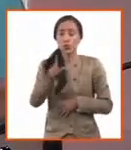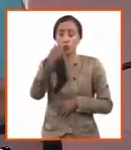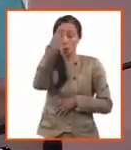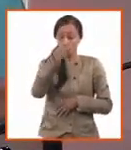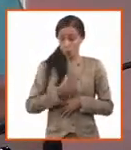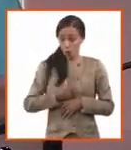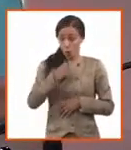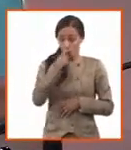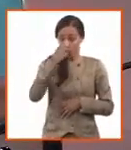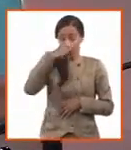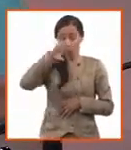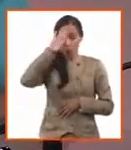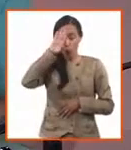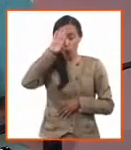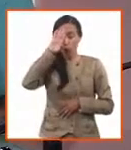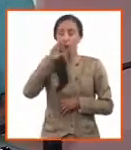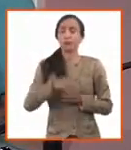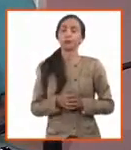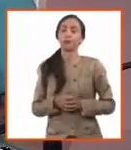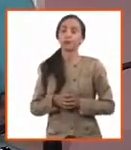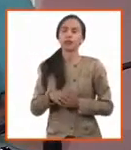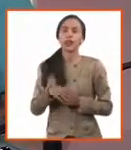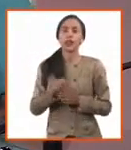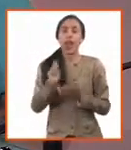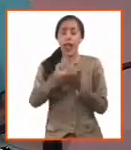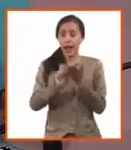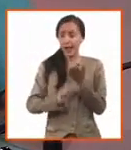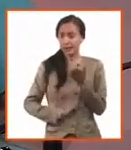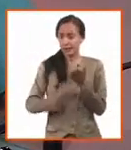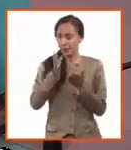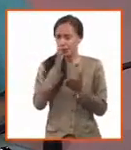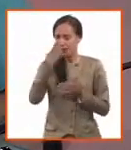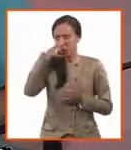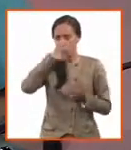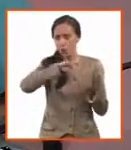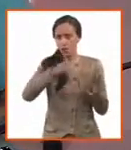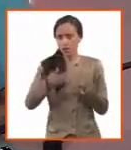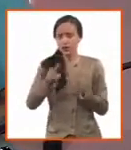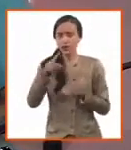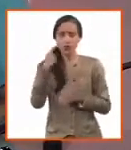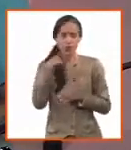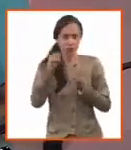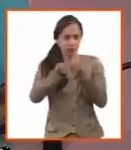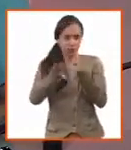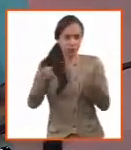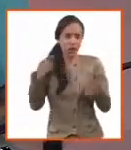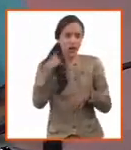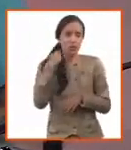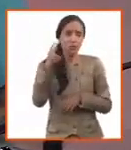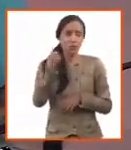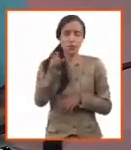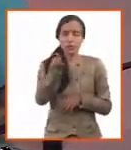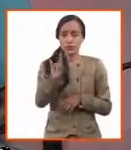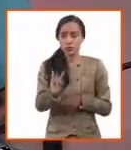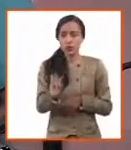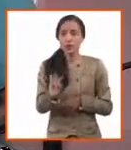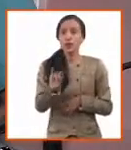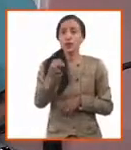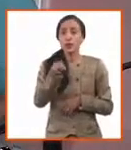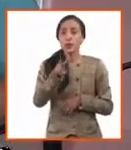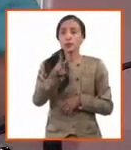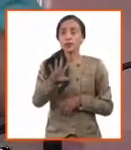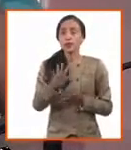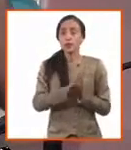Cuba, la carta que creo que se publicó en Cuba Debate hace 2 años, sí, en 2019, que es una carta del 25 de